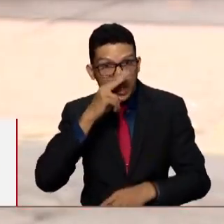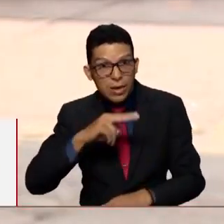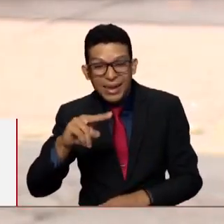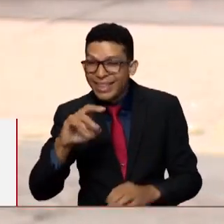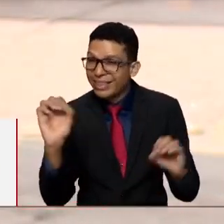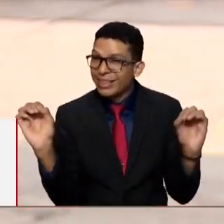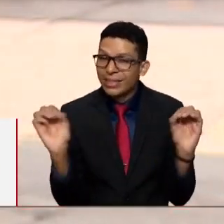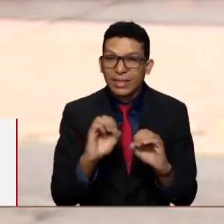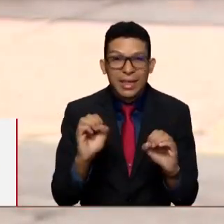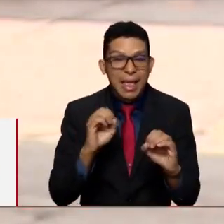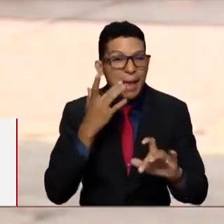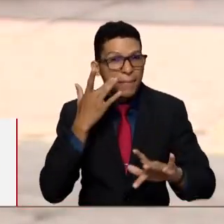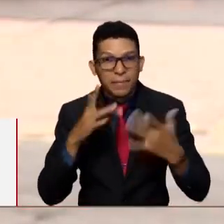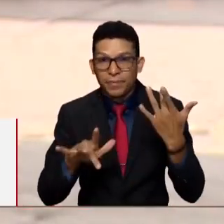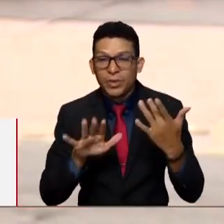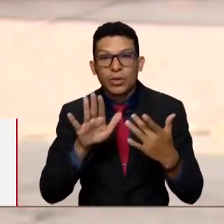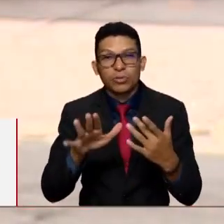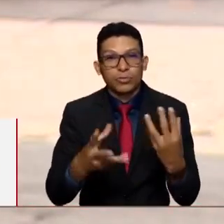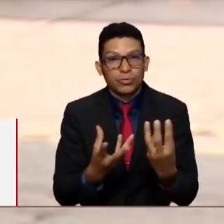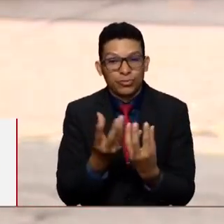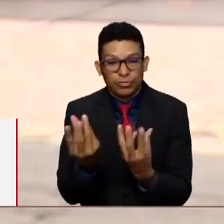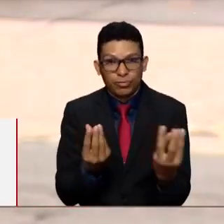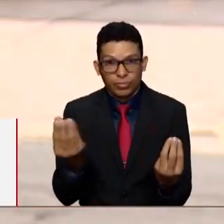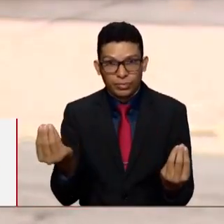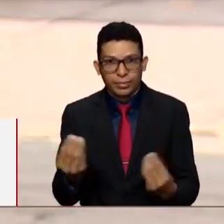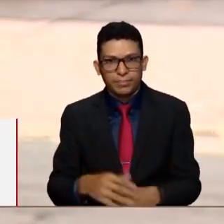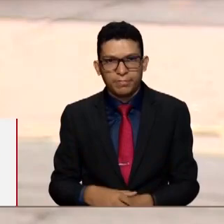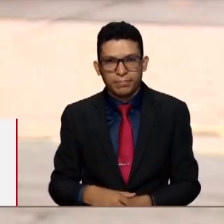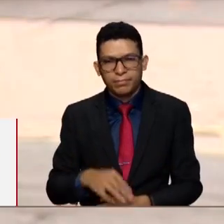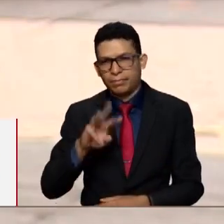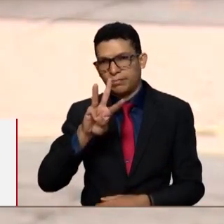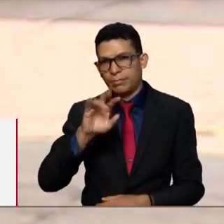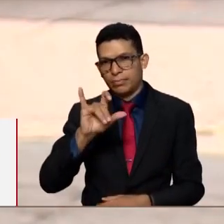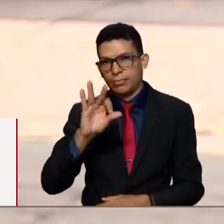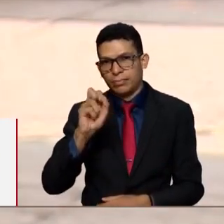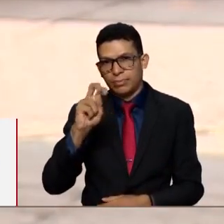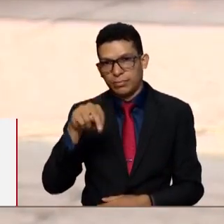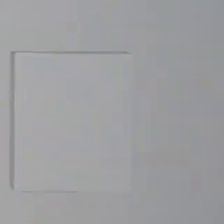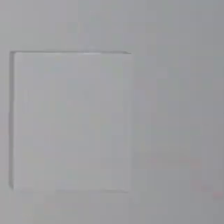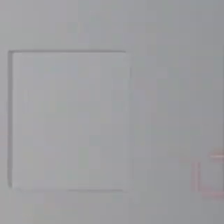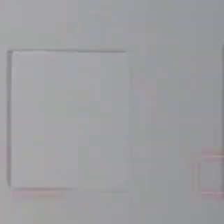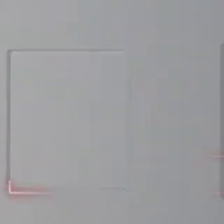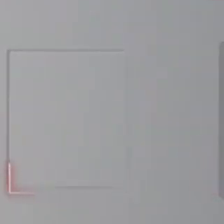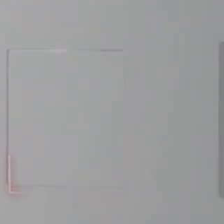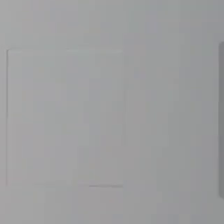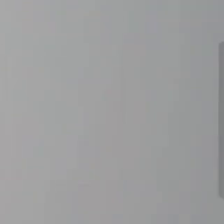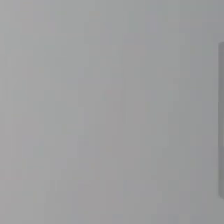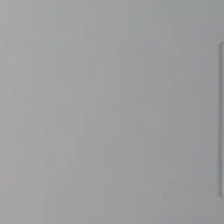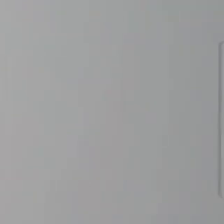con grupos armados ilegales. Winston Viracachá, ¿qué otros detalles le dio?